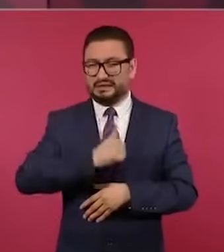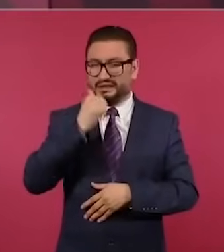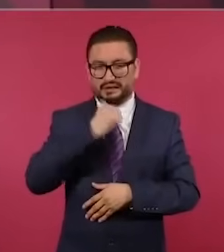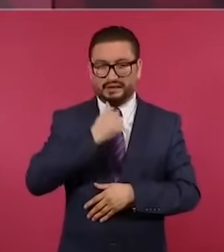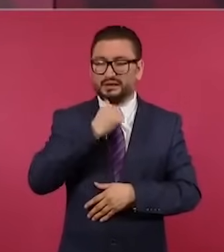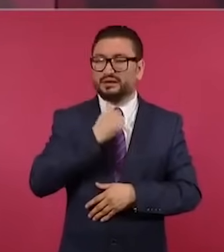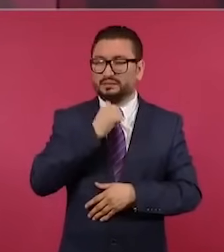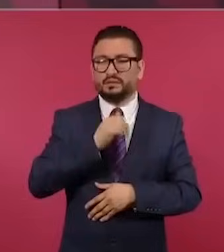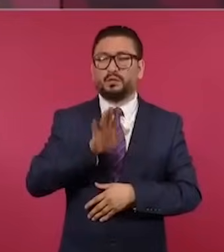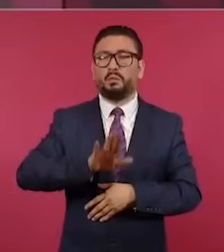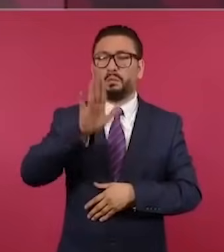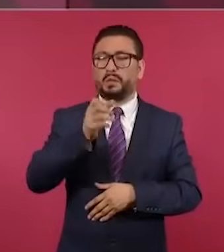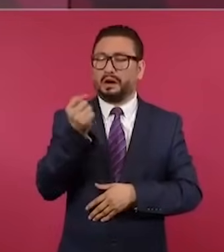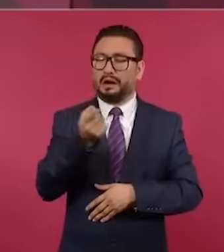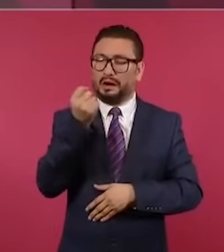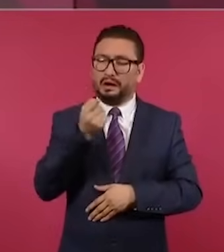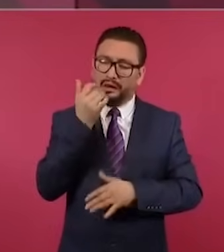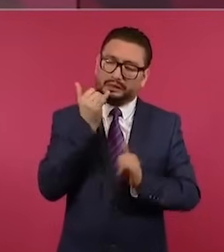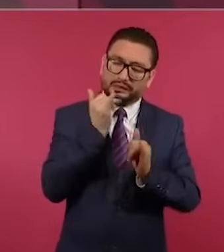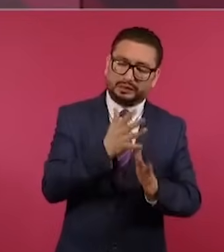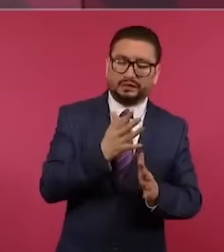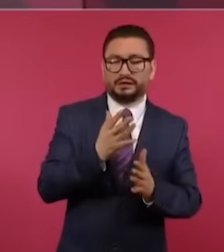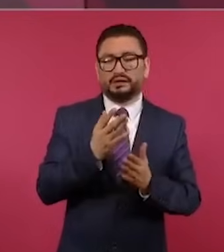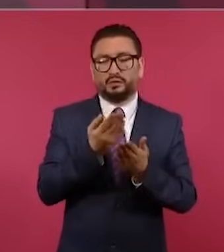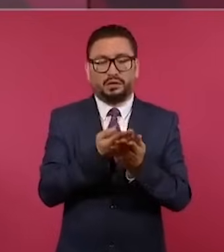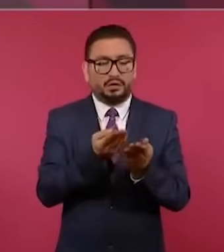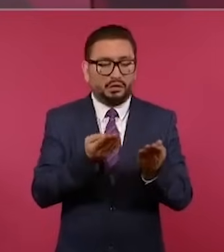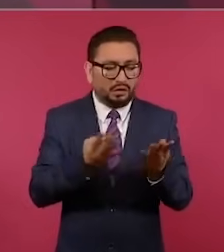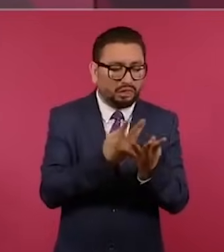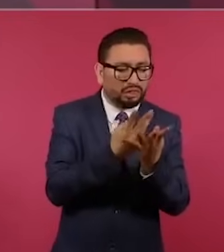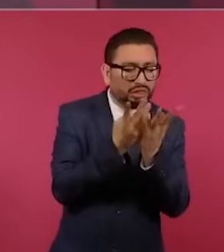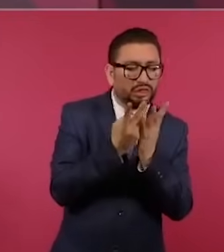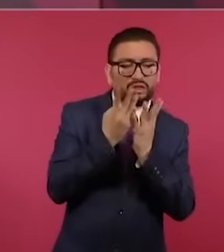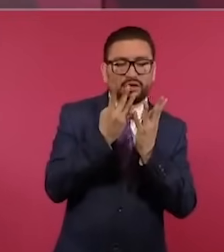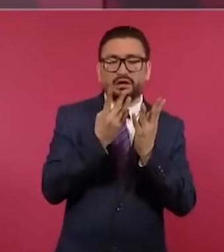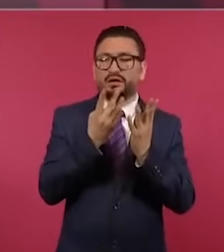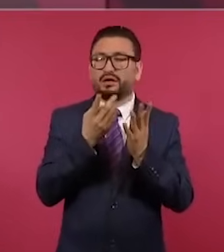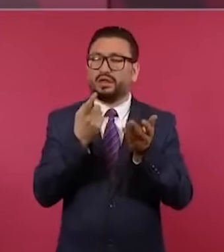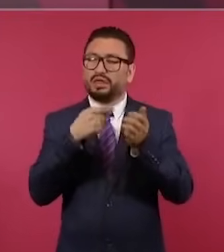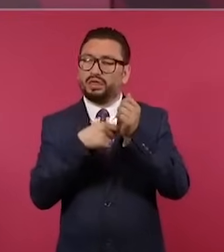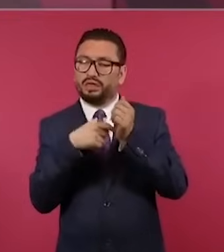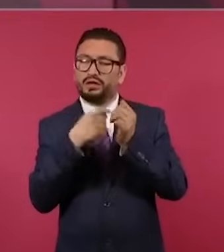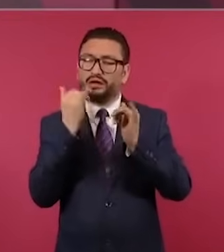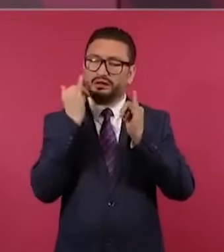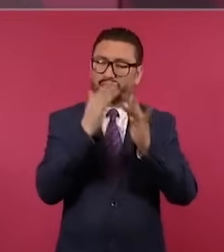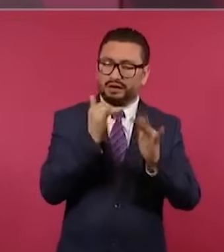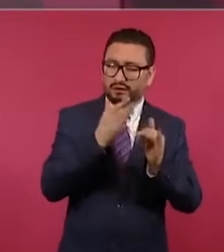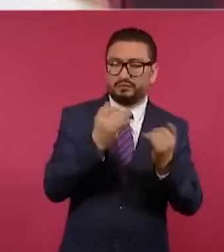estaban marcadas.